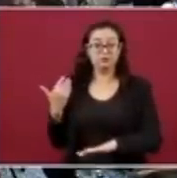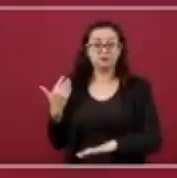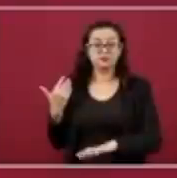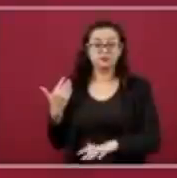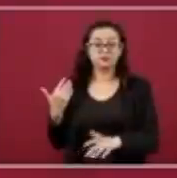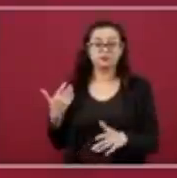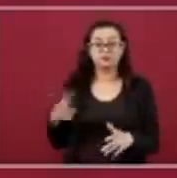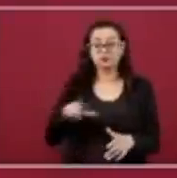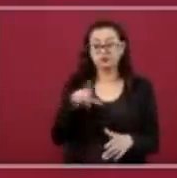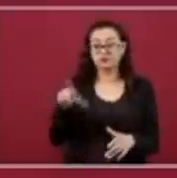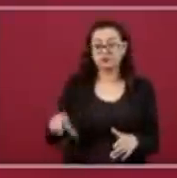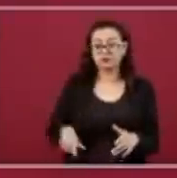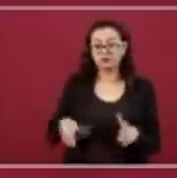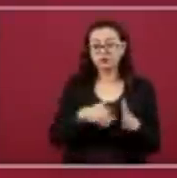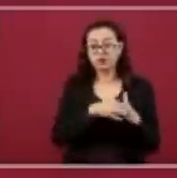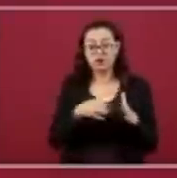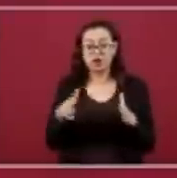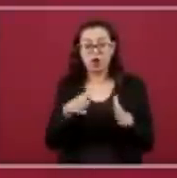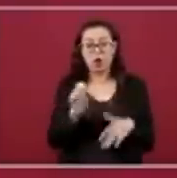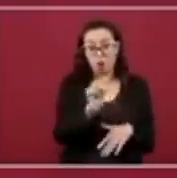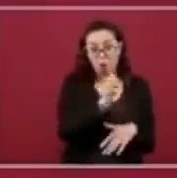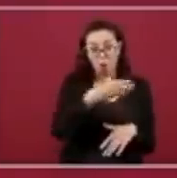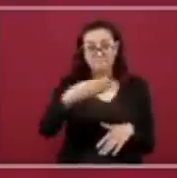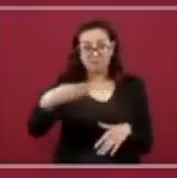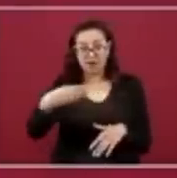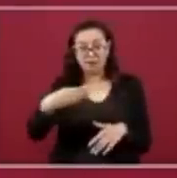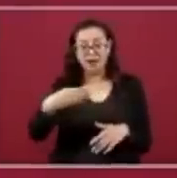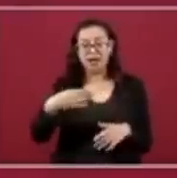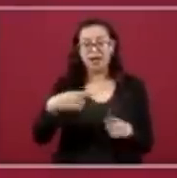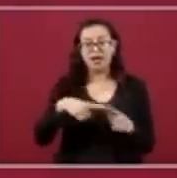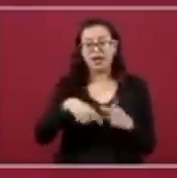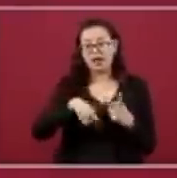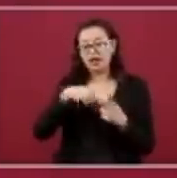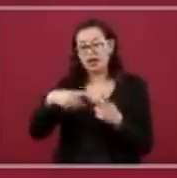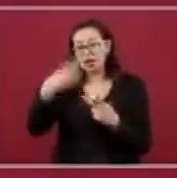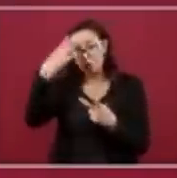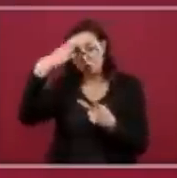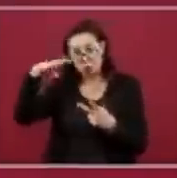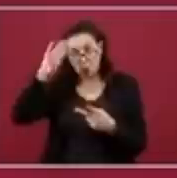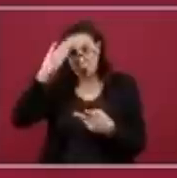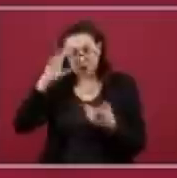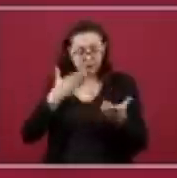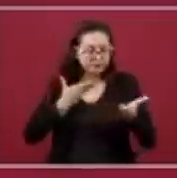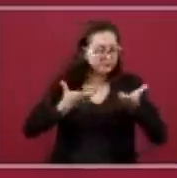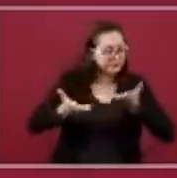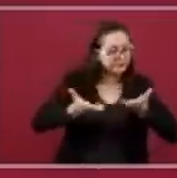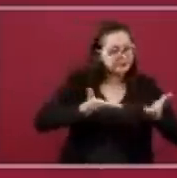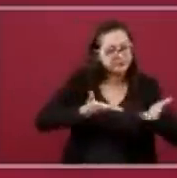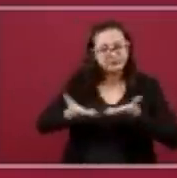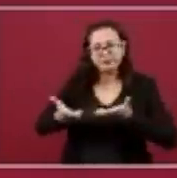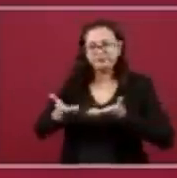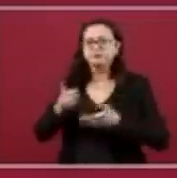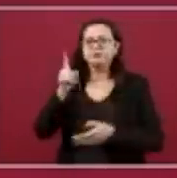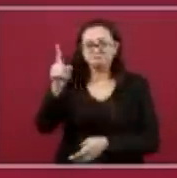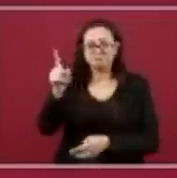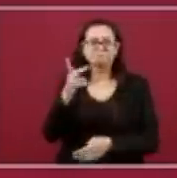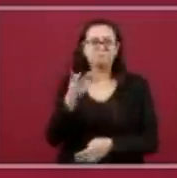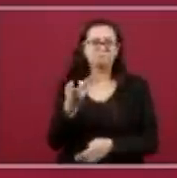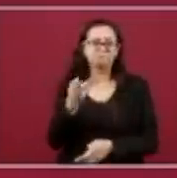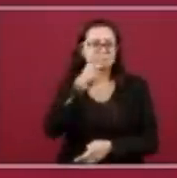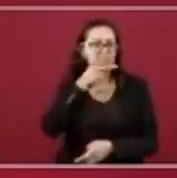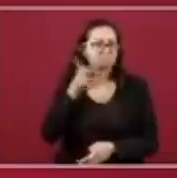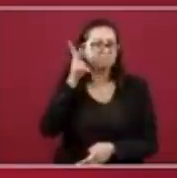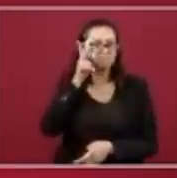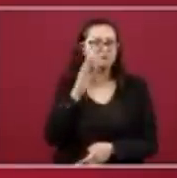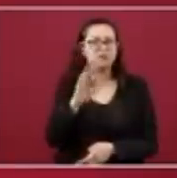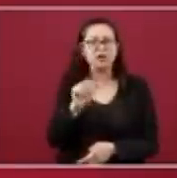durante el gobierno del presidente Obama con el gobierno de Cuba y participó el